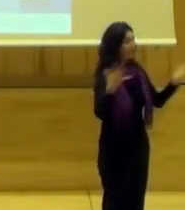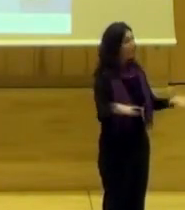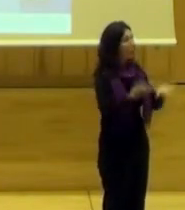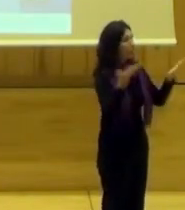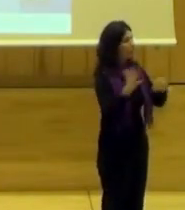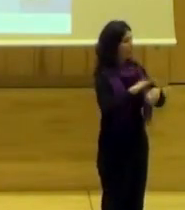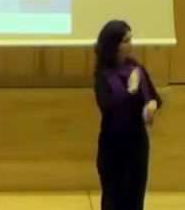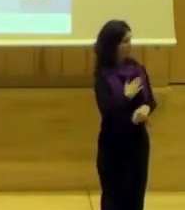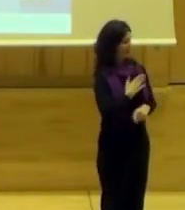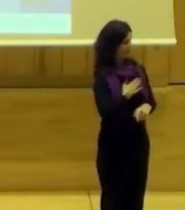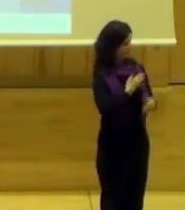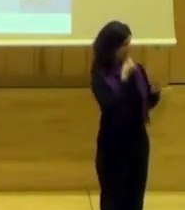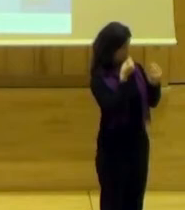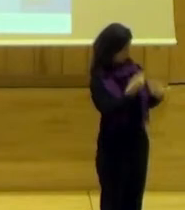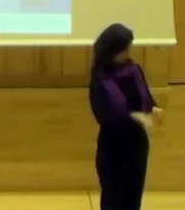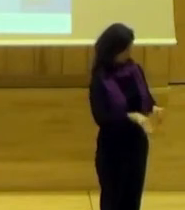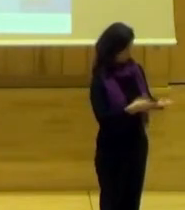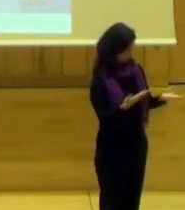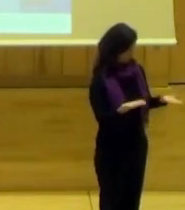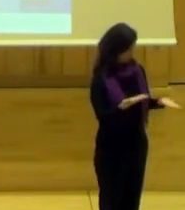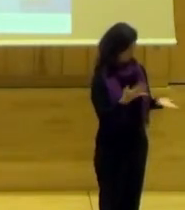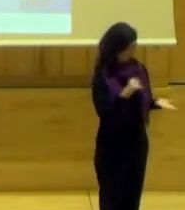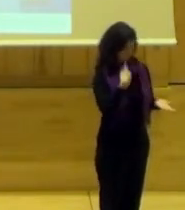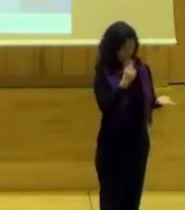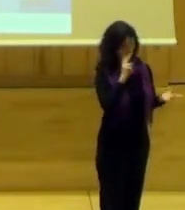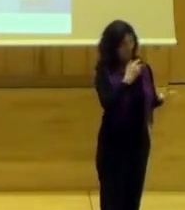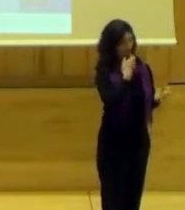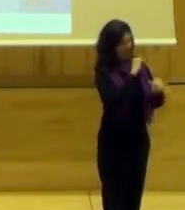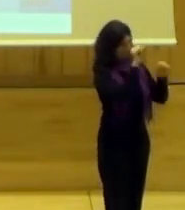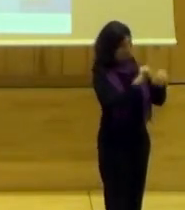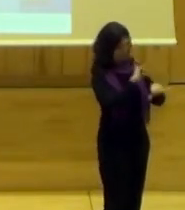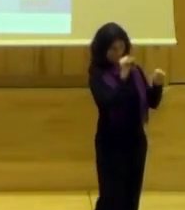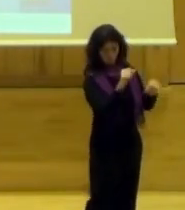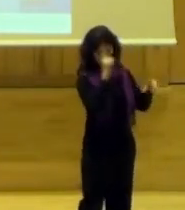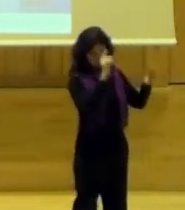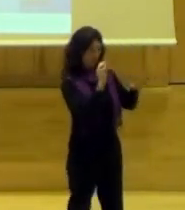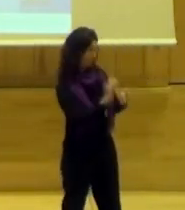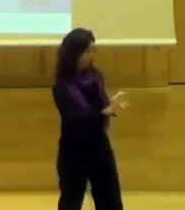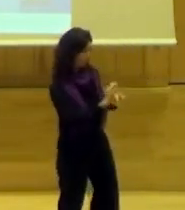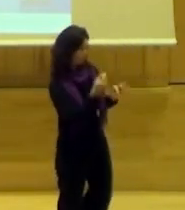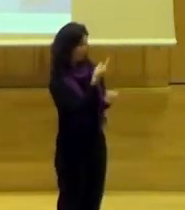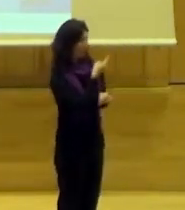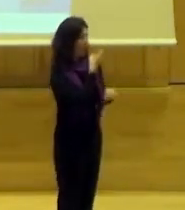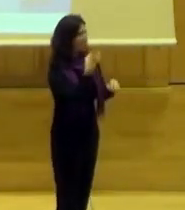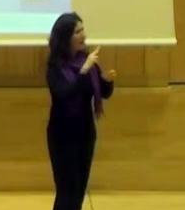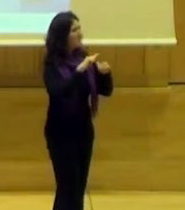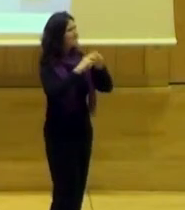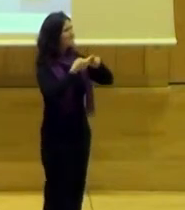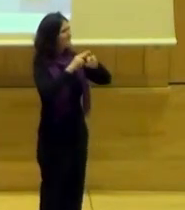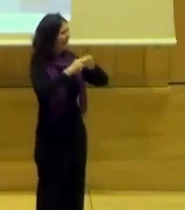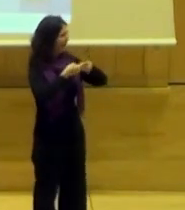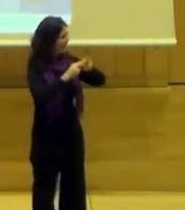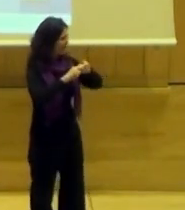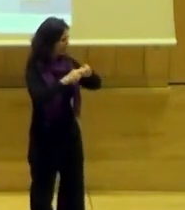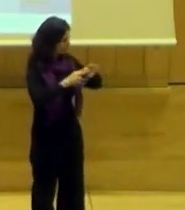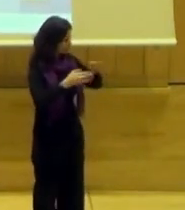del patrimonio histórico, es decir, vamos a ver ahora una serie de ejemplos concretizados en una serie de maquetas, con unas técnicas